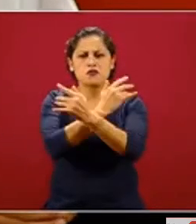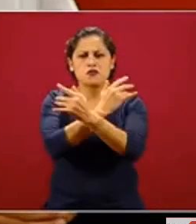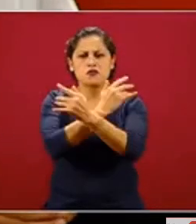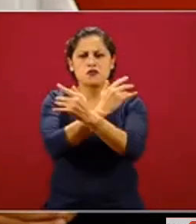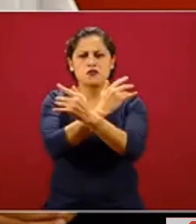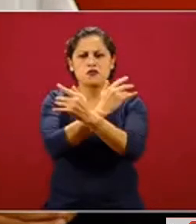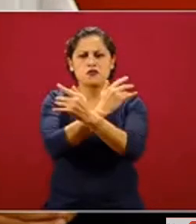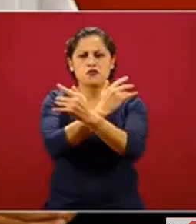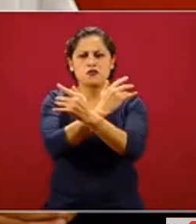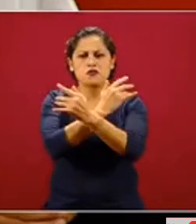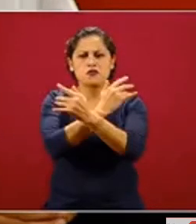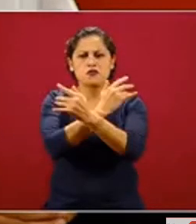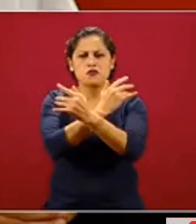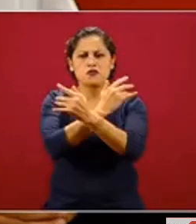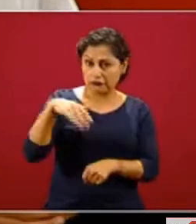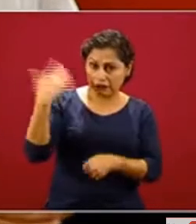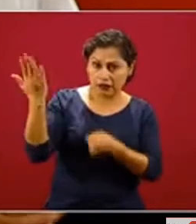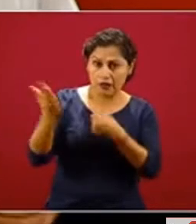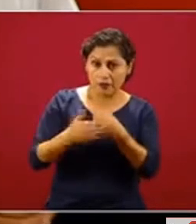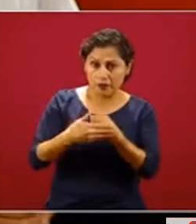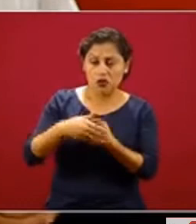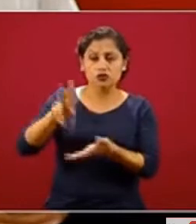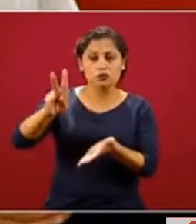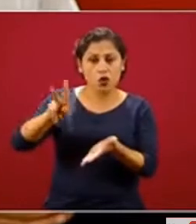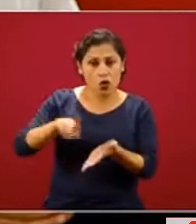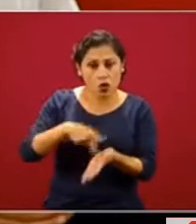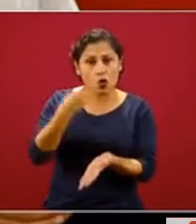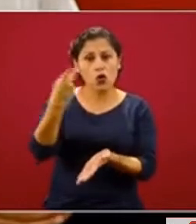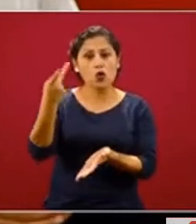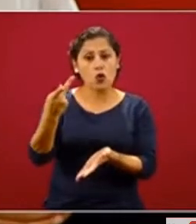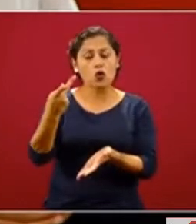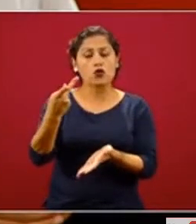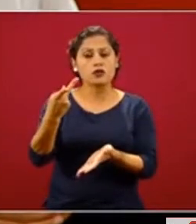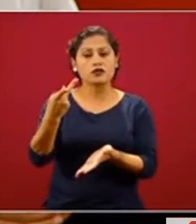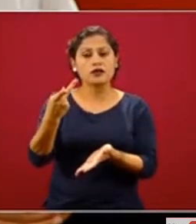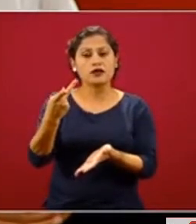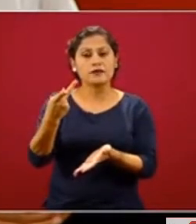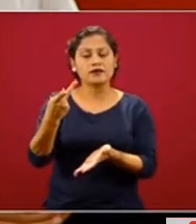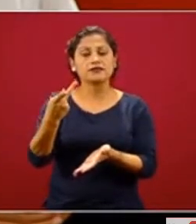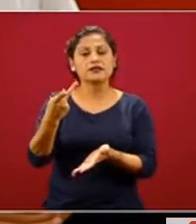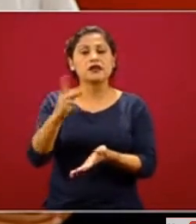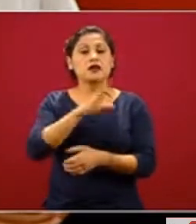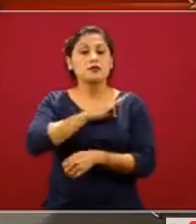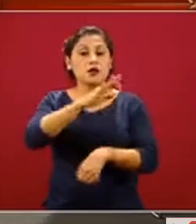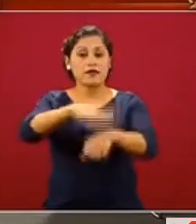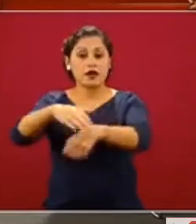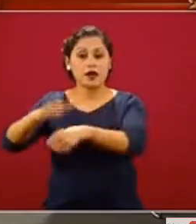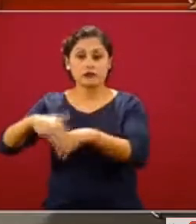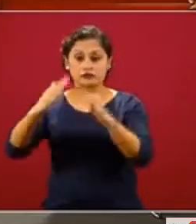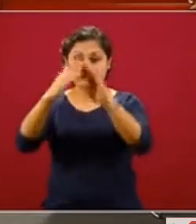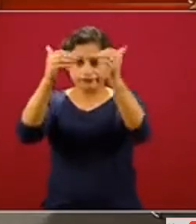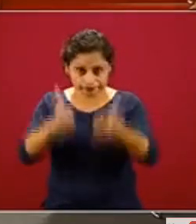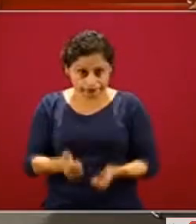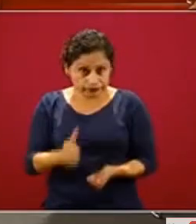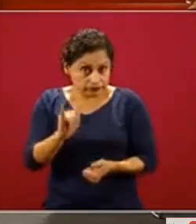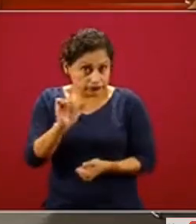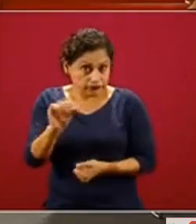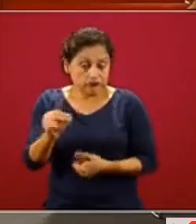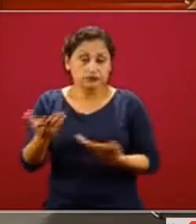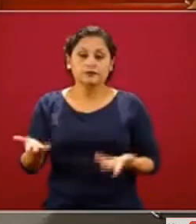una segunda ola de una jornada nacional de sana distancia. Por favor, muchas gracias. Muchas gracias,